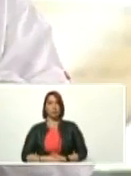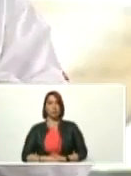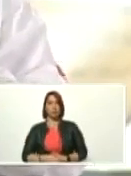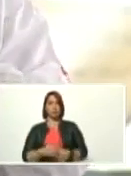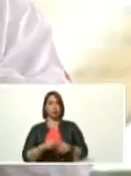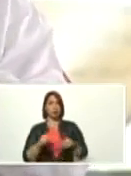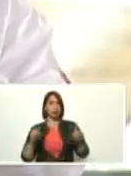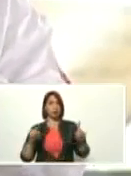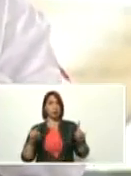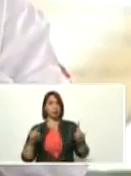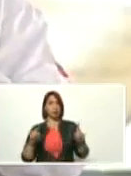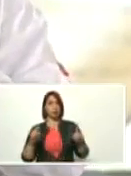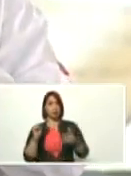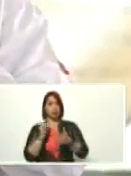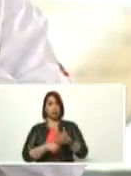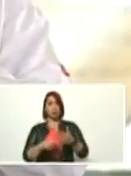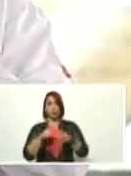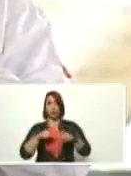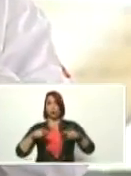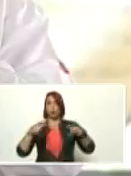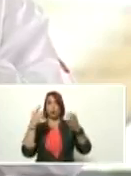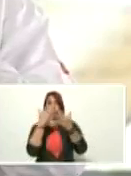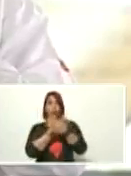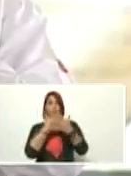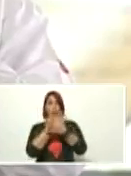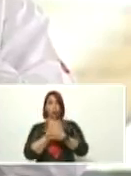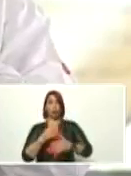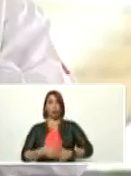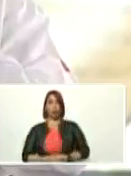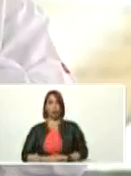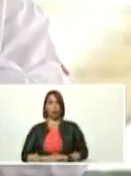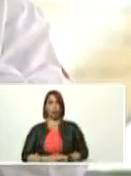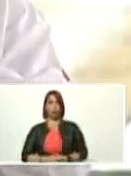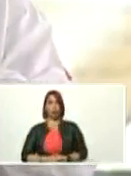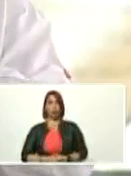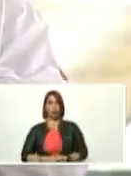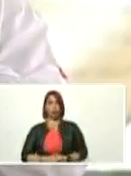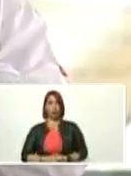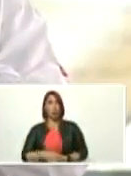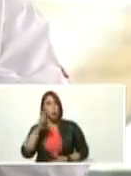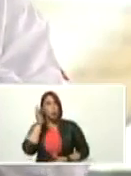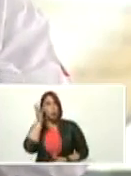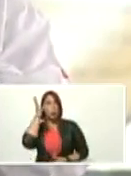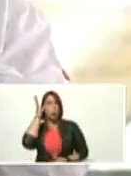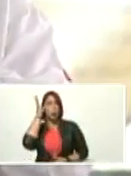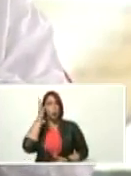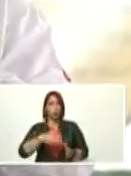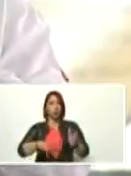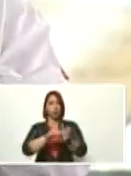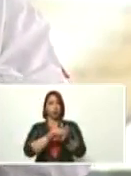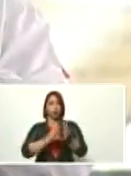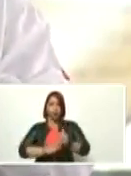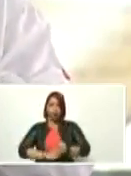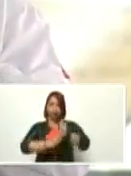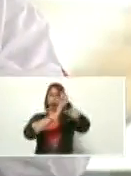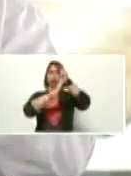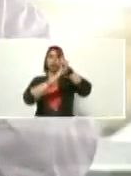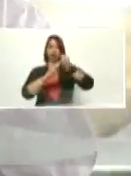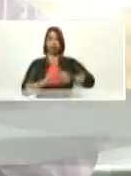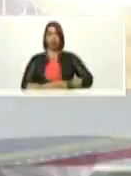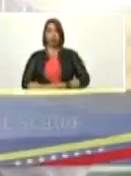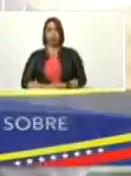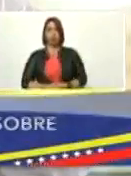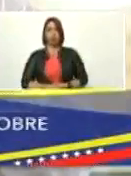Pero, sin lugar a dudas, fue con el surgimiento del liderazgo,